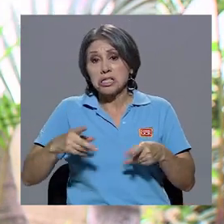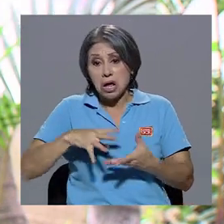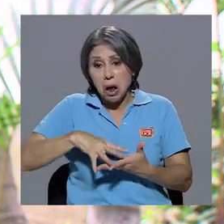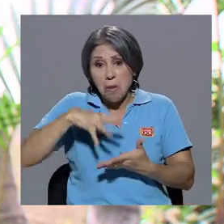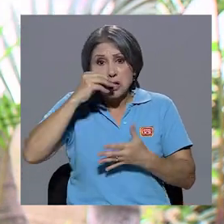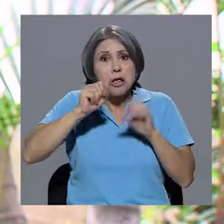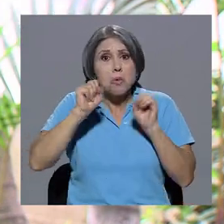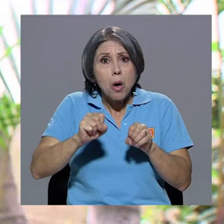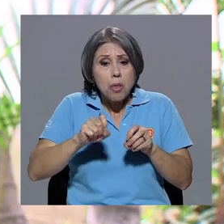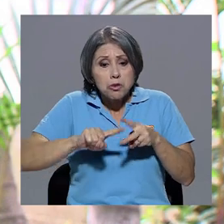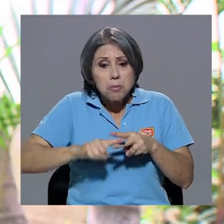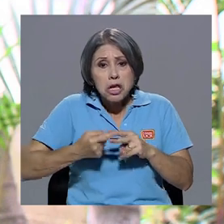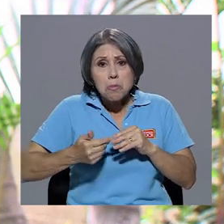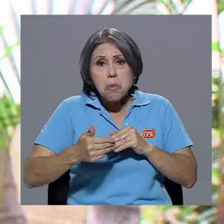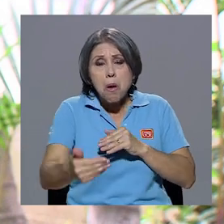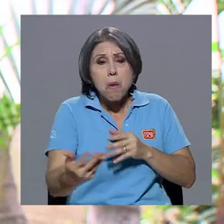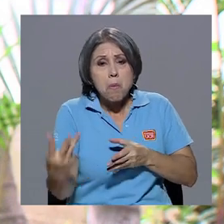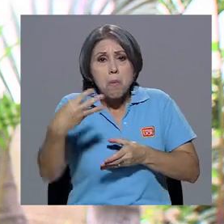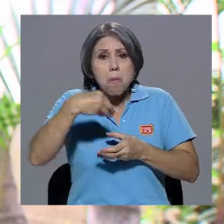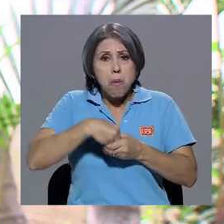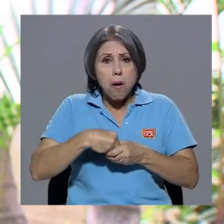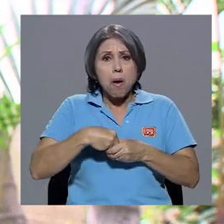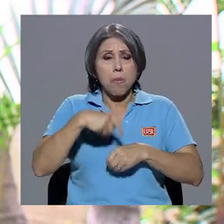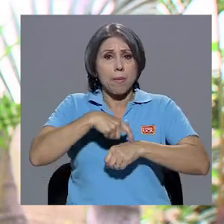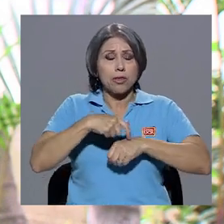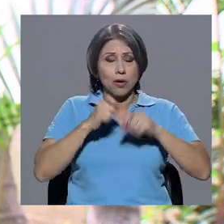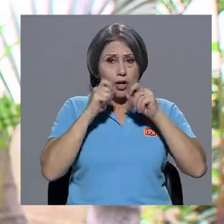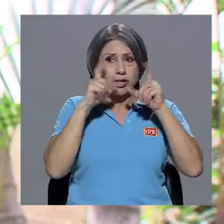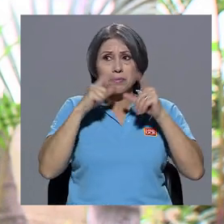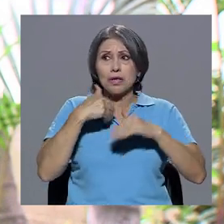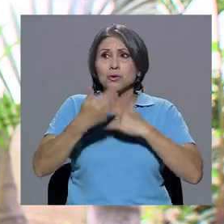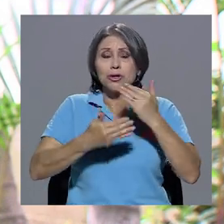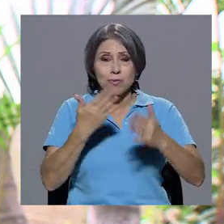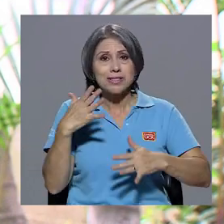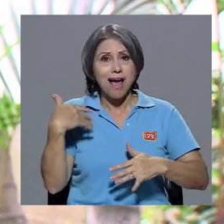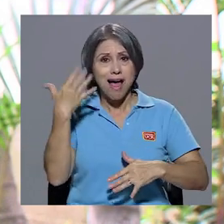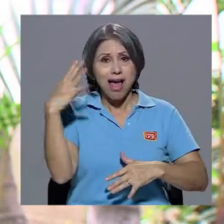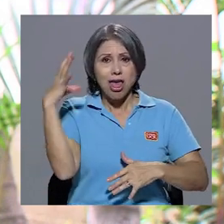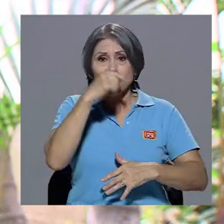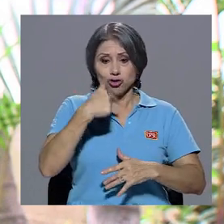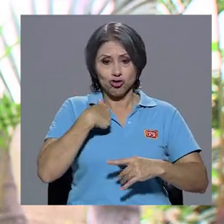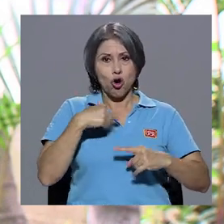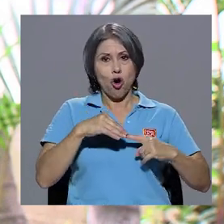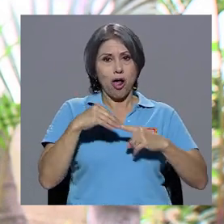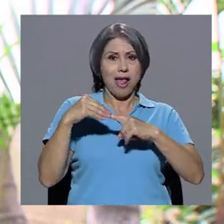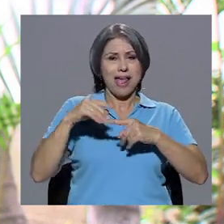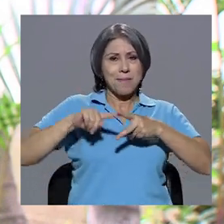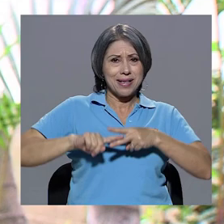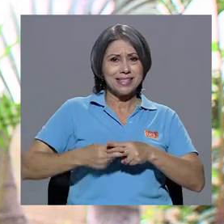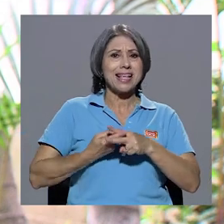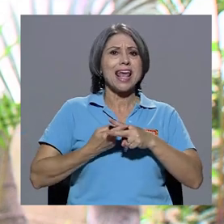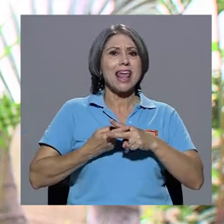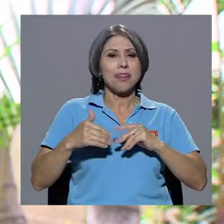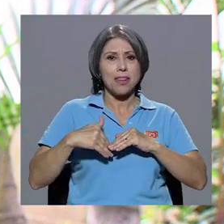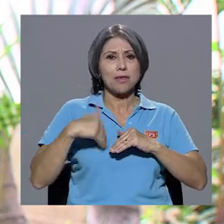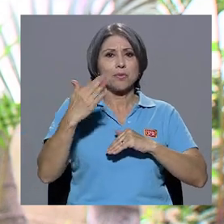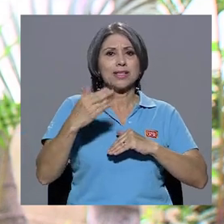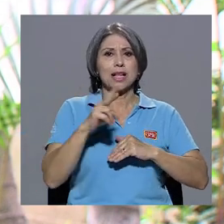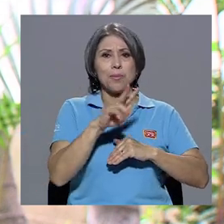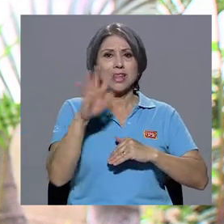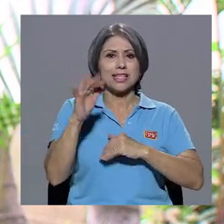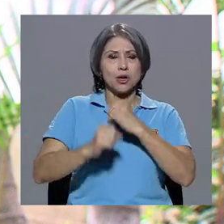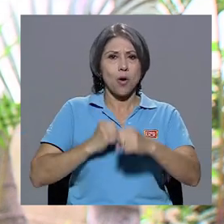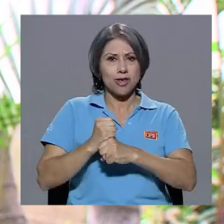podemos incorporarlo cuando podamos, cuando nos despertemos ante esta curiosidad. Yo particularmente lo empecé a incorporar a partir de los 25